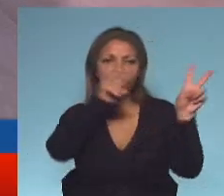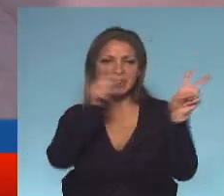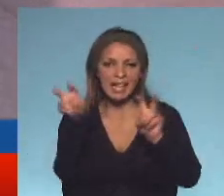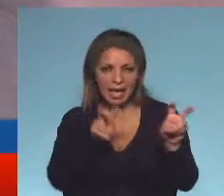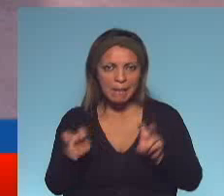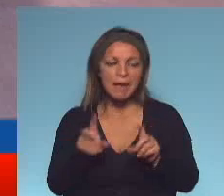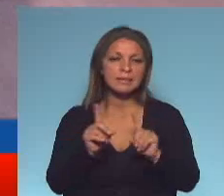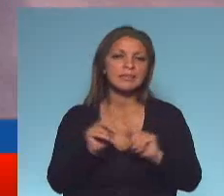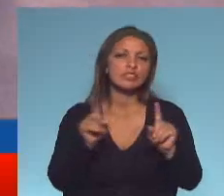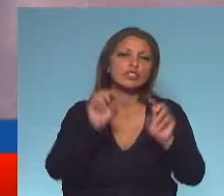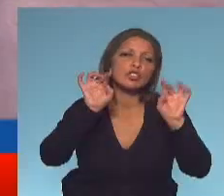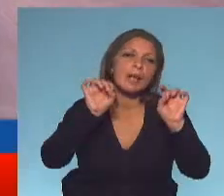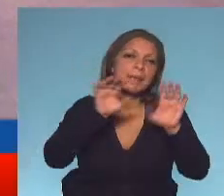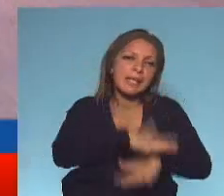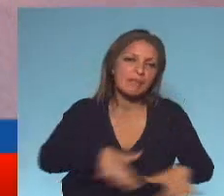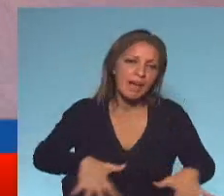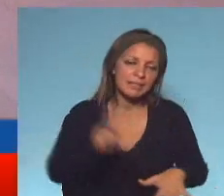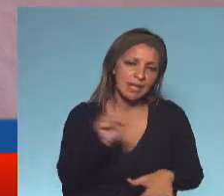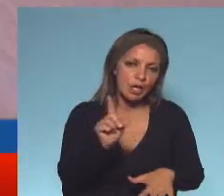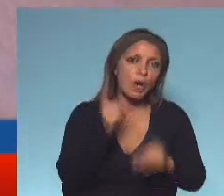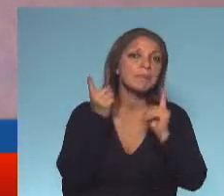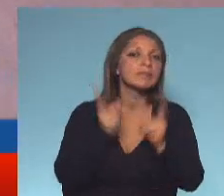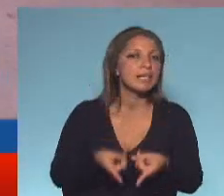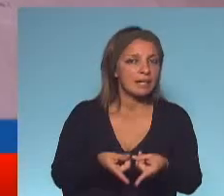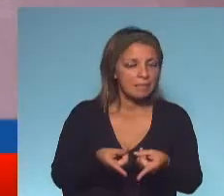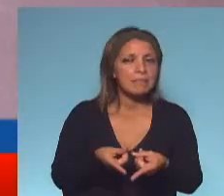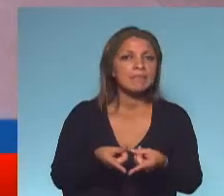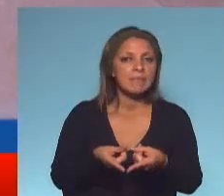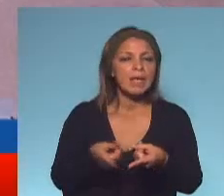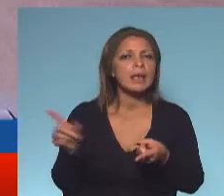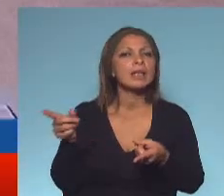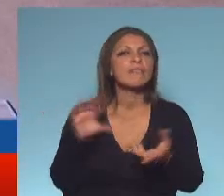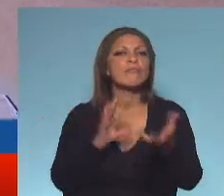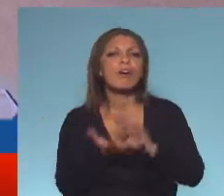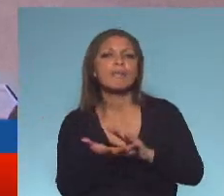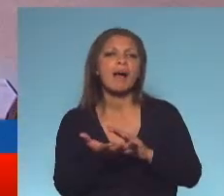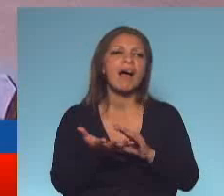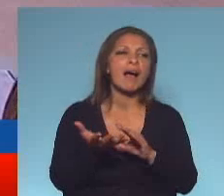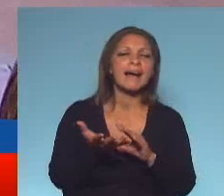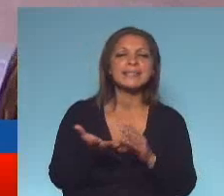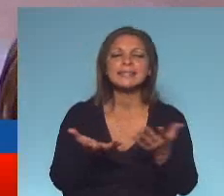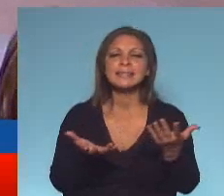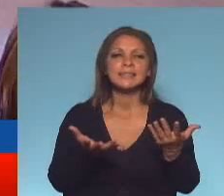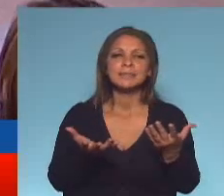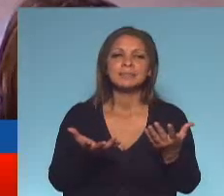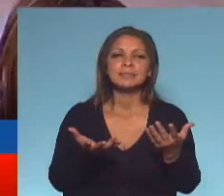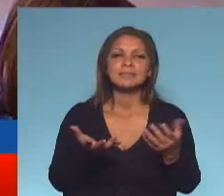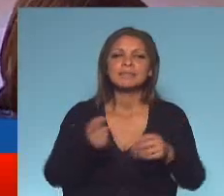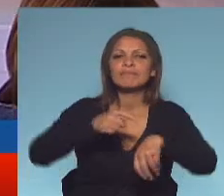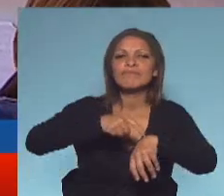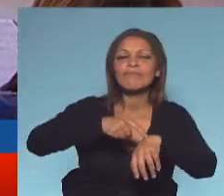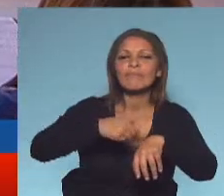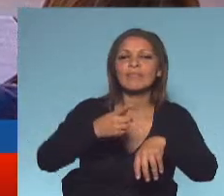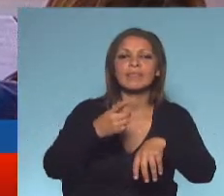no solamente de la infancia se tratan, sino de las provocaciones que a veces ocurren cuando los